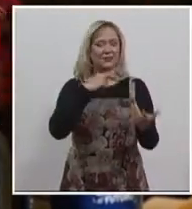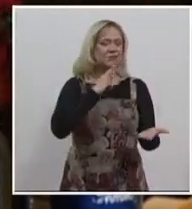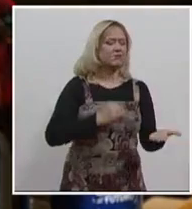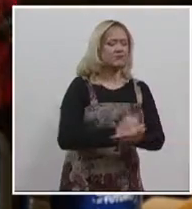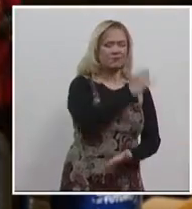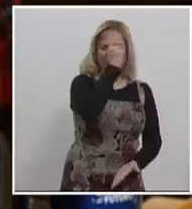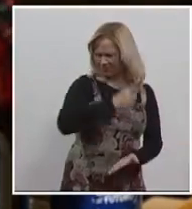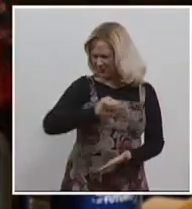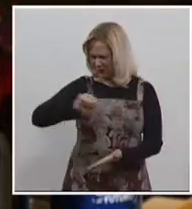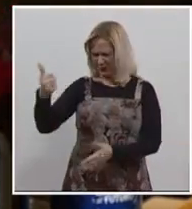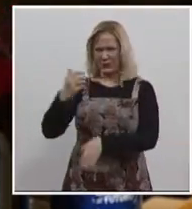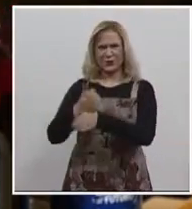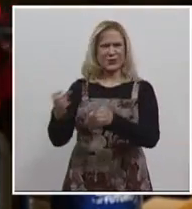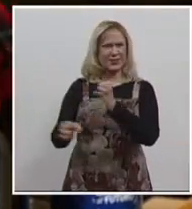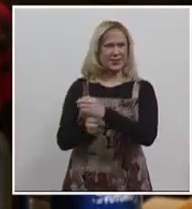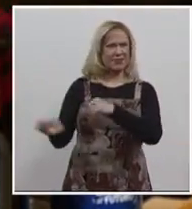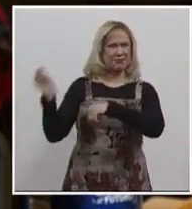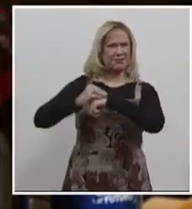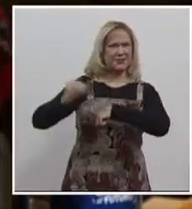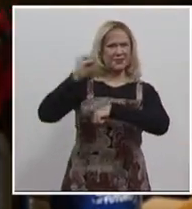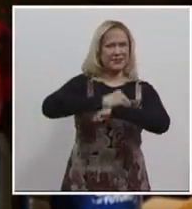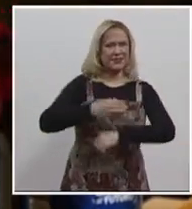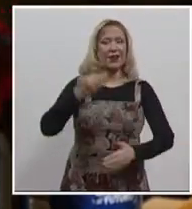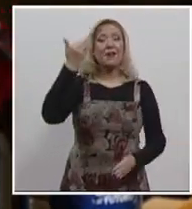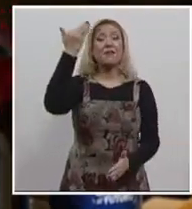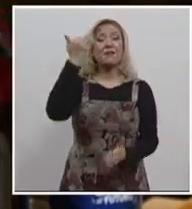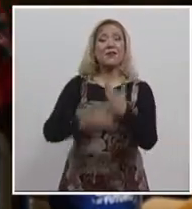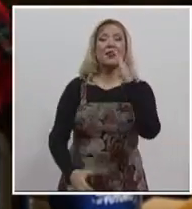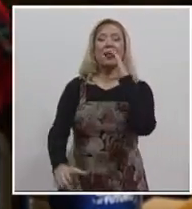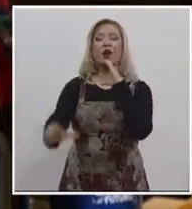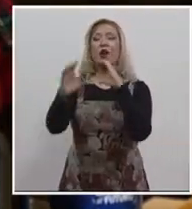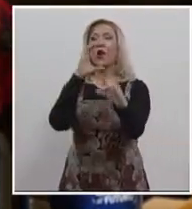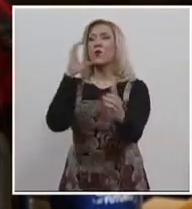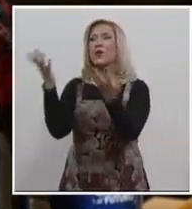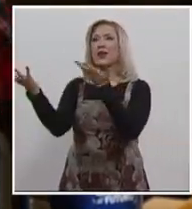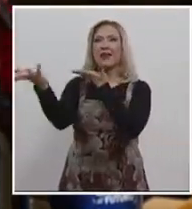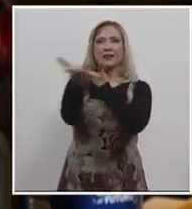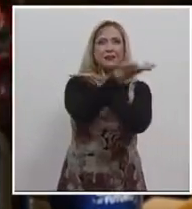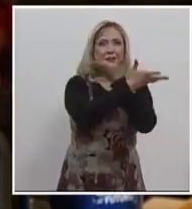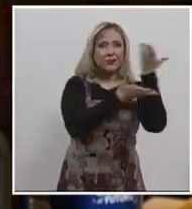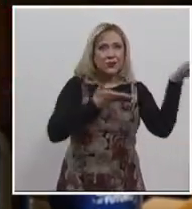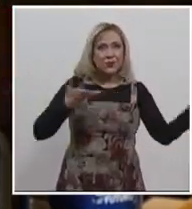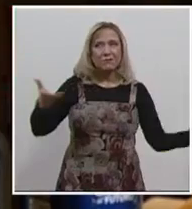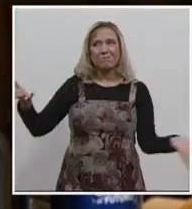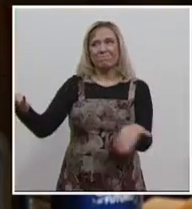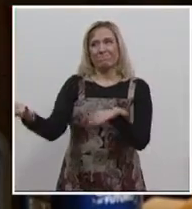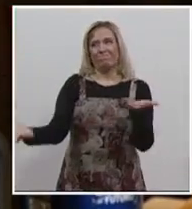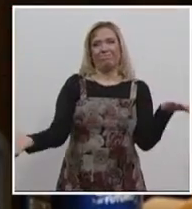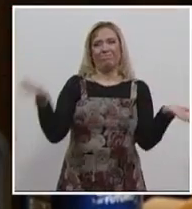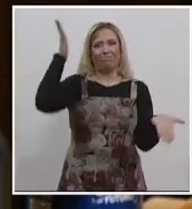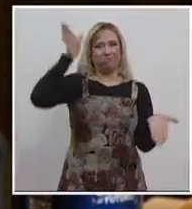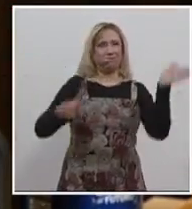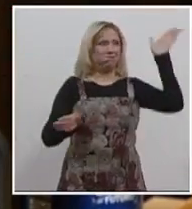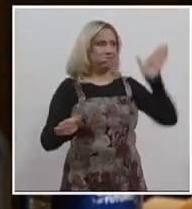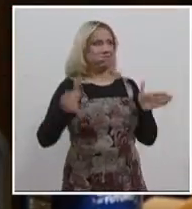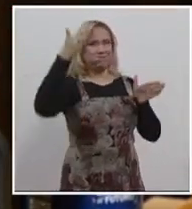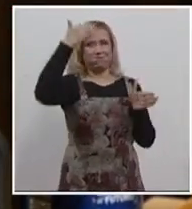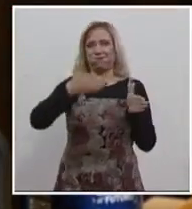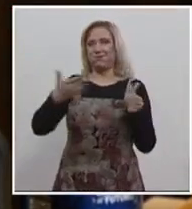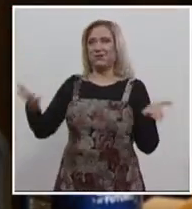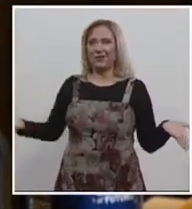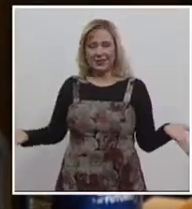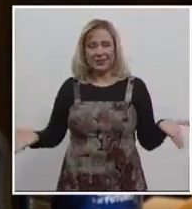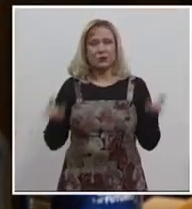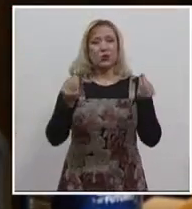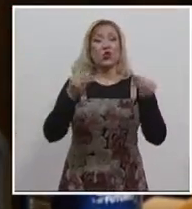ejemplo, y la falta de comunicación. También es tanto trabajo en la Suprema Corte Mexicana, tantos